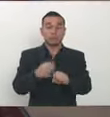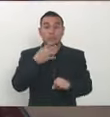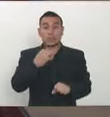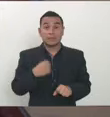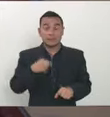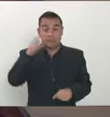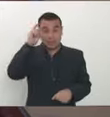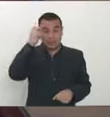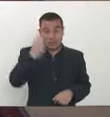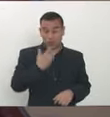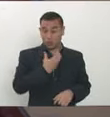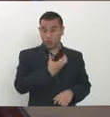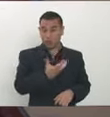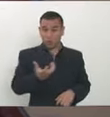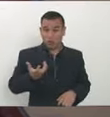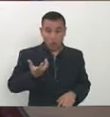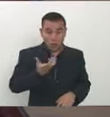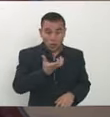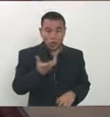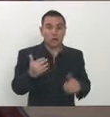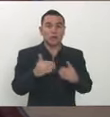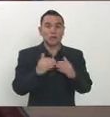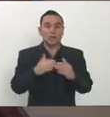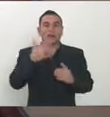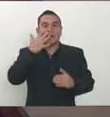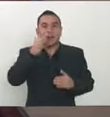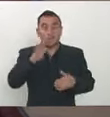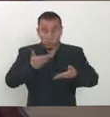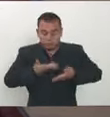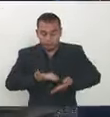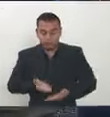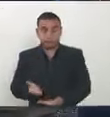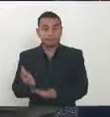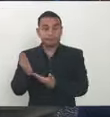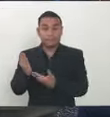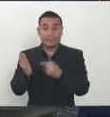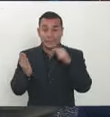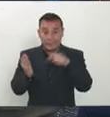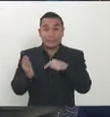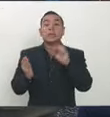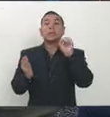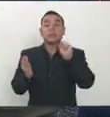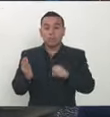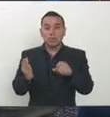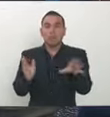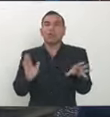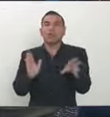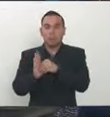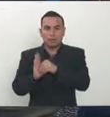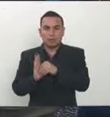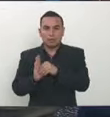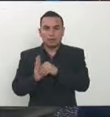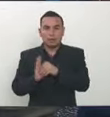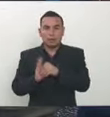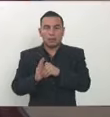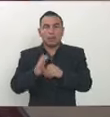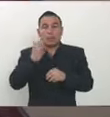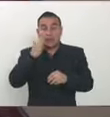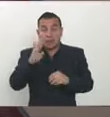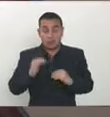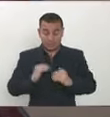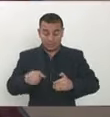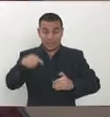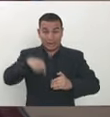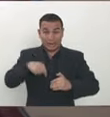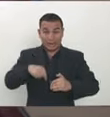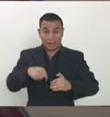inmune. Ya sabemos que se enferman los bebés al nacer, algo que pensábamos que no era así. Ahora sabemos que se pueden enfermar dentro del vientre de la madre y cuando nacen, ya